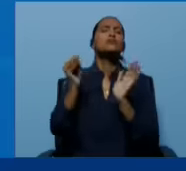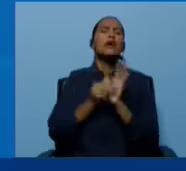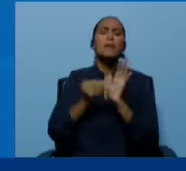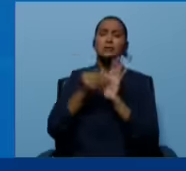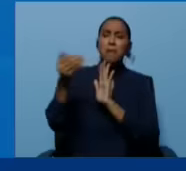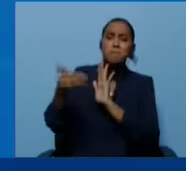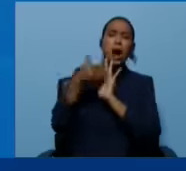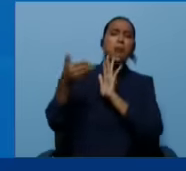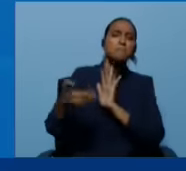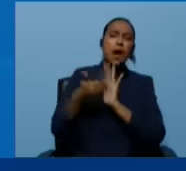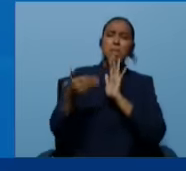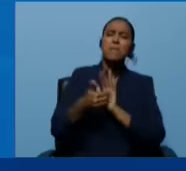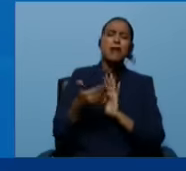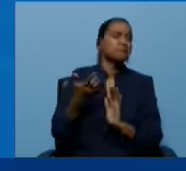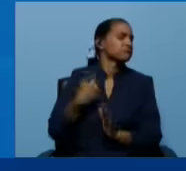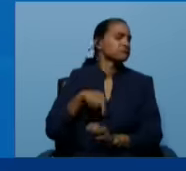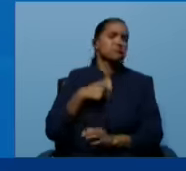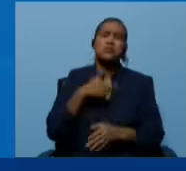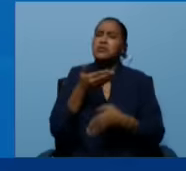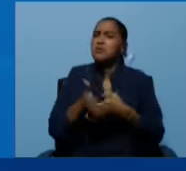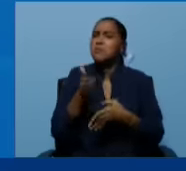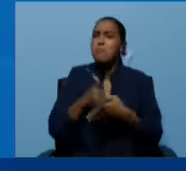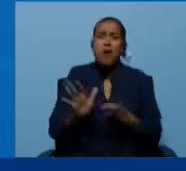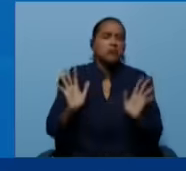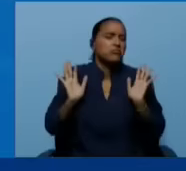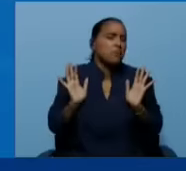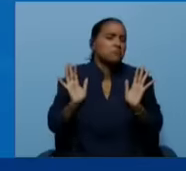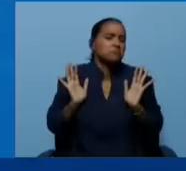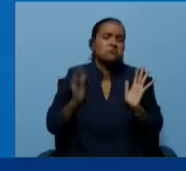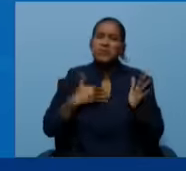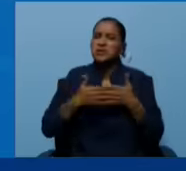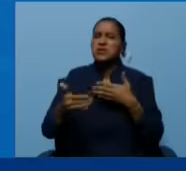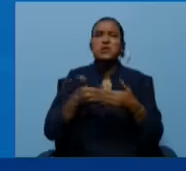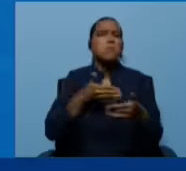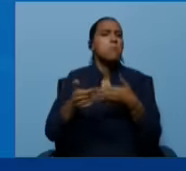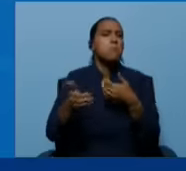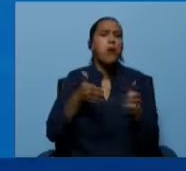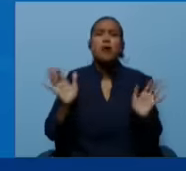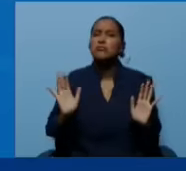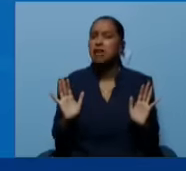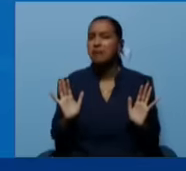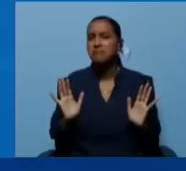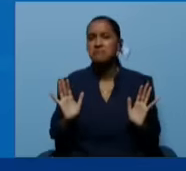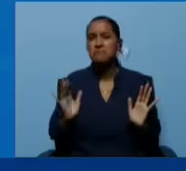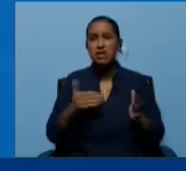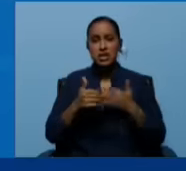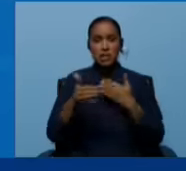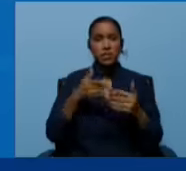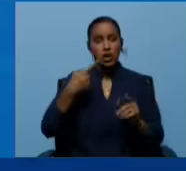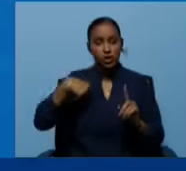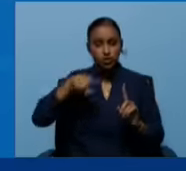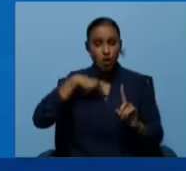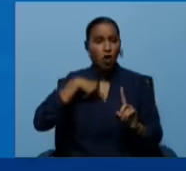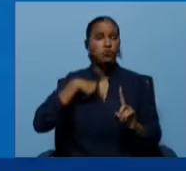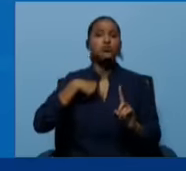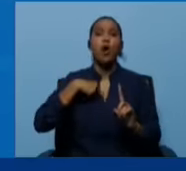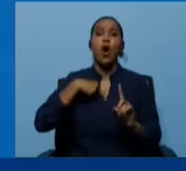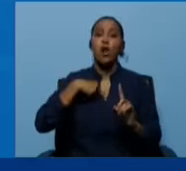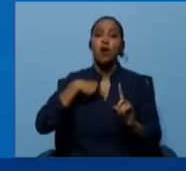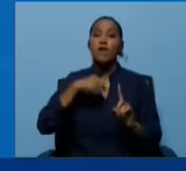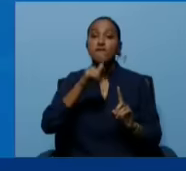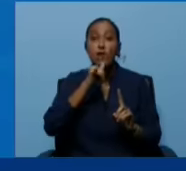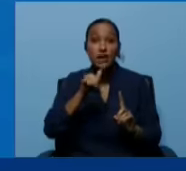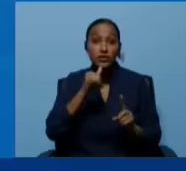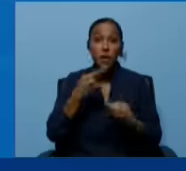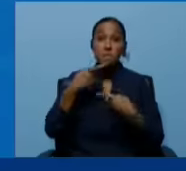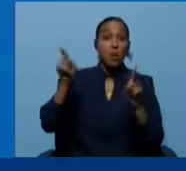importa las amenazas, no nos importa para nada que nos invisibilicen. Lo que importa es que el pueblo